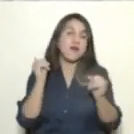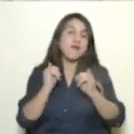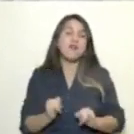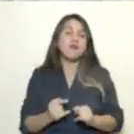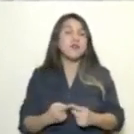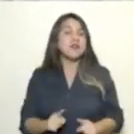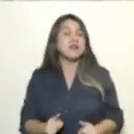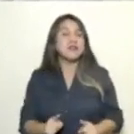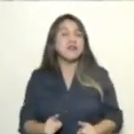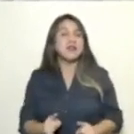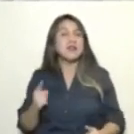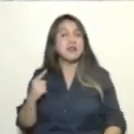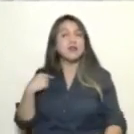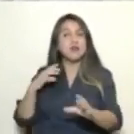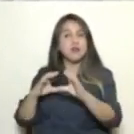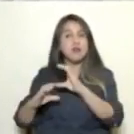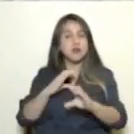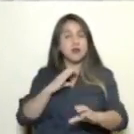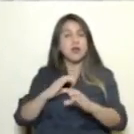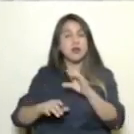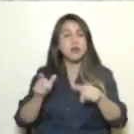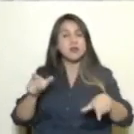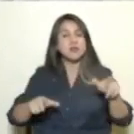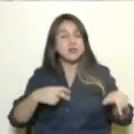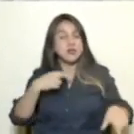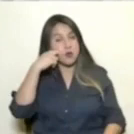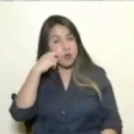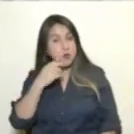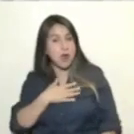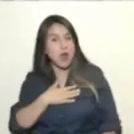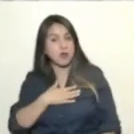forma distinta de comunicarnos los seres humanos.